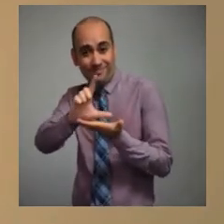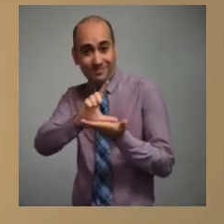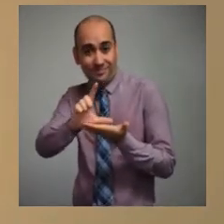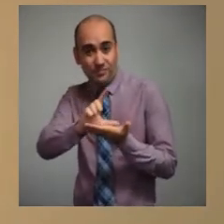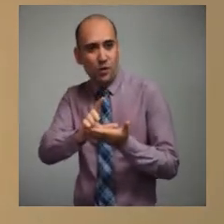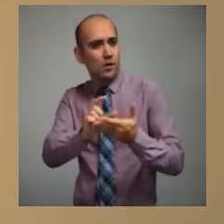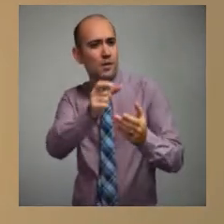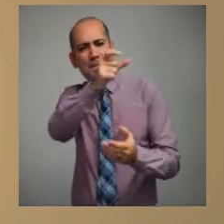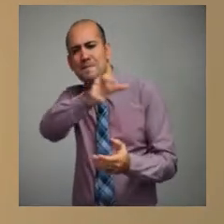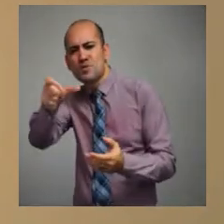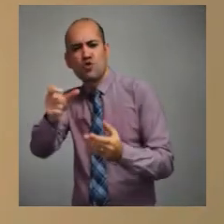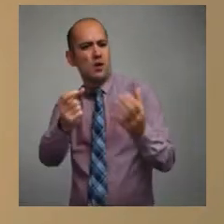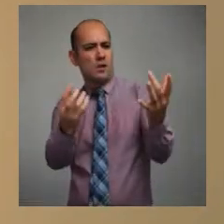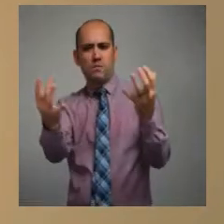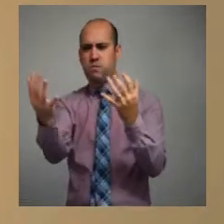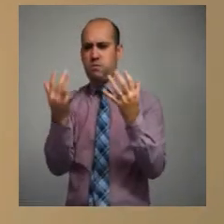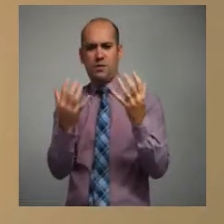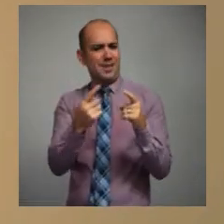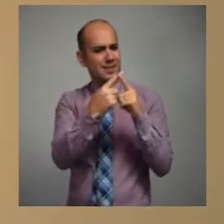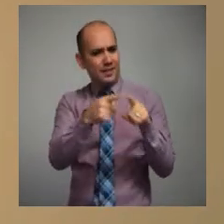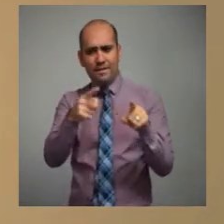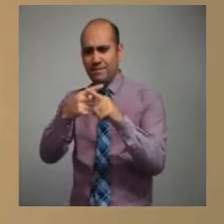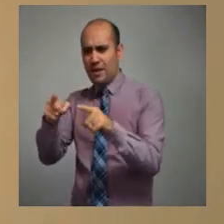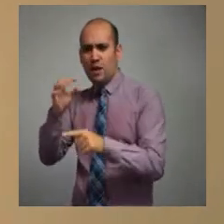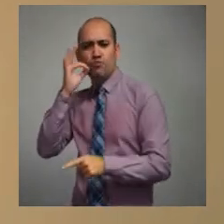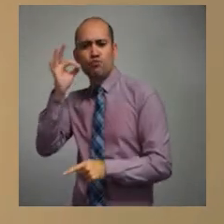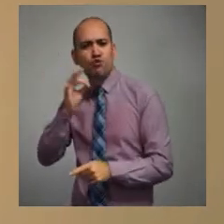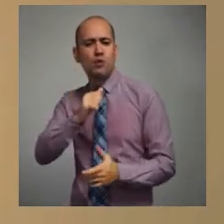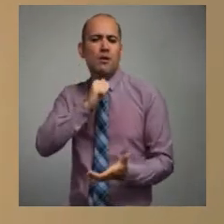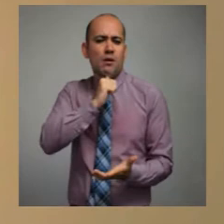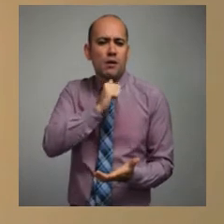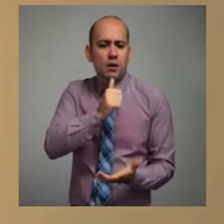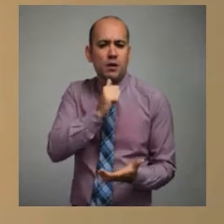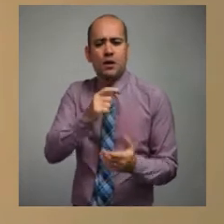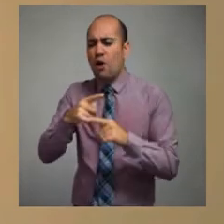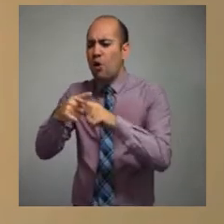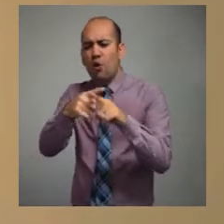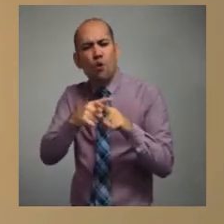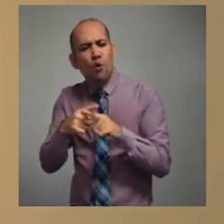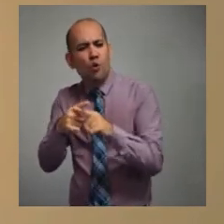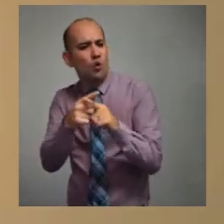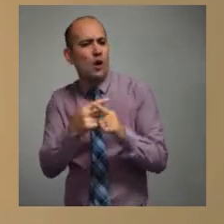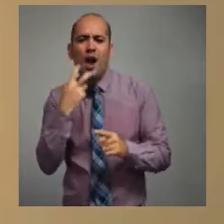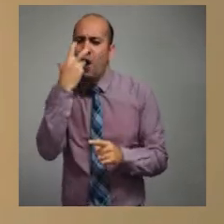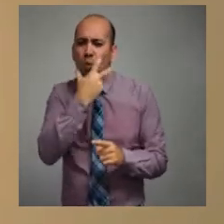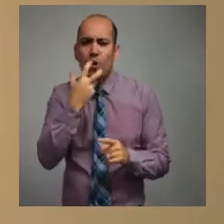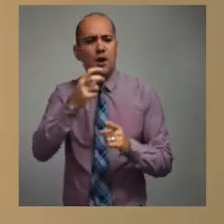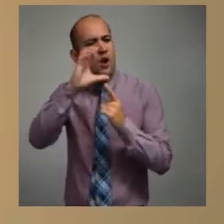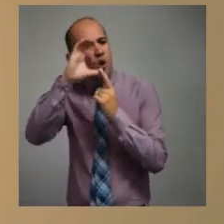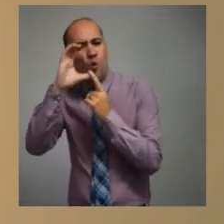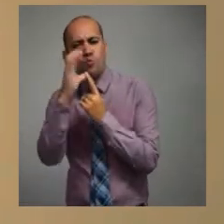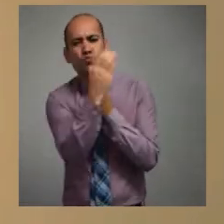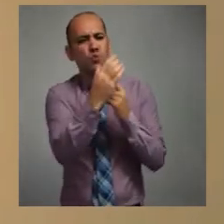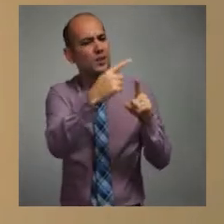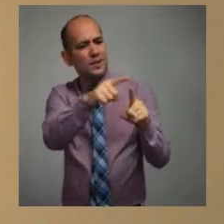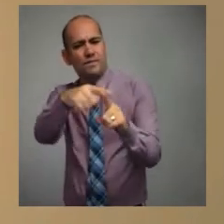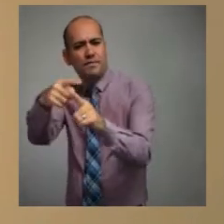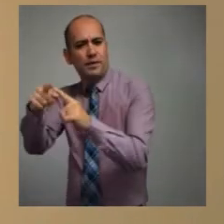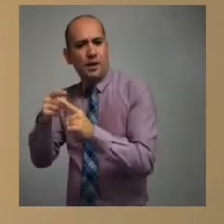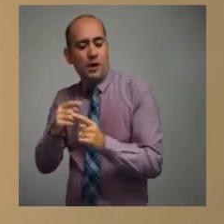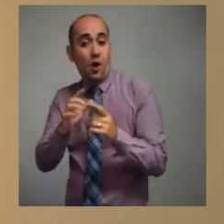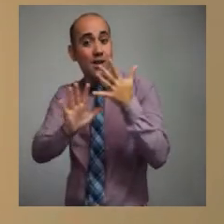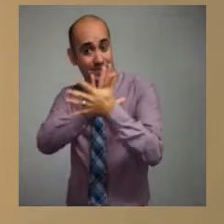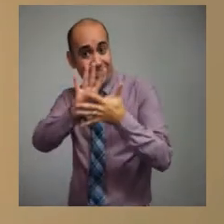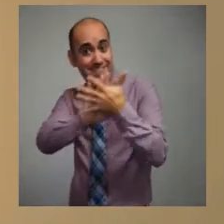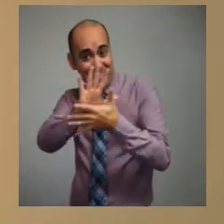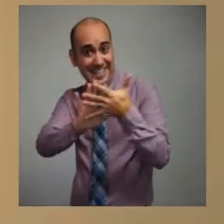estudiantil de gran diversidad económica, social y cultural, que vive un proceso educativo en un